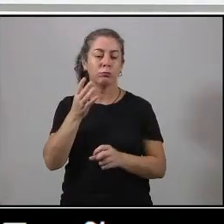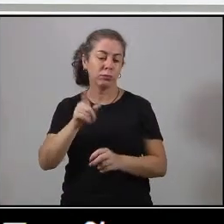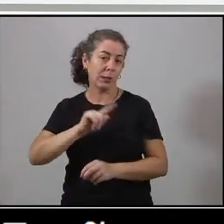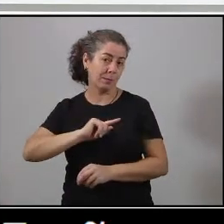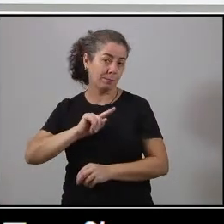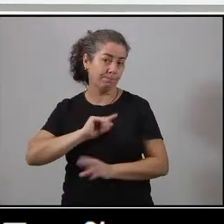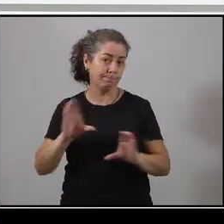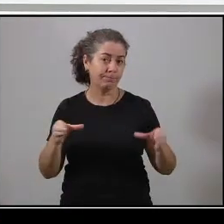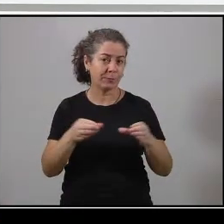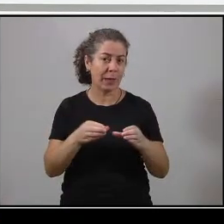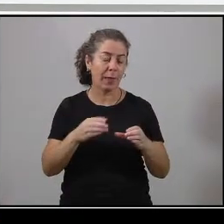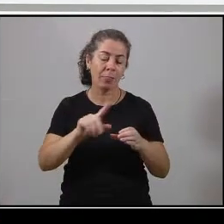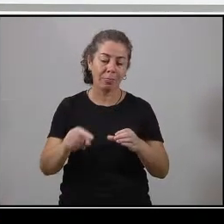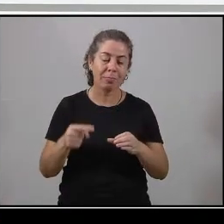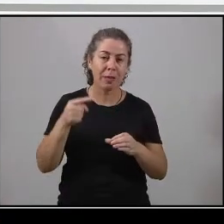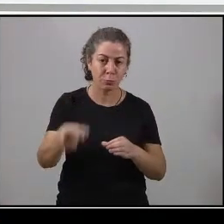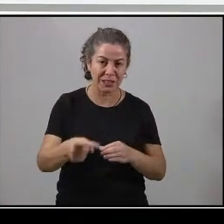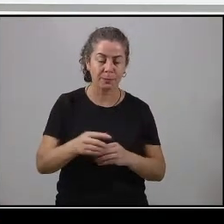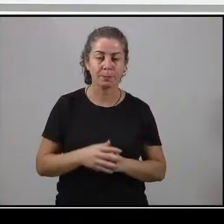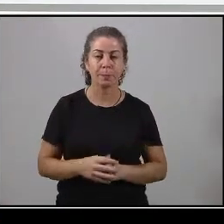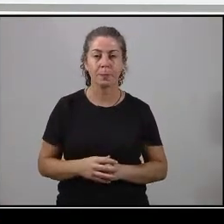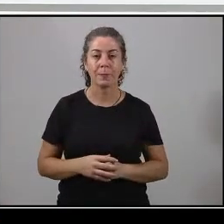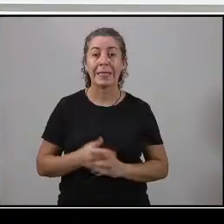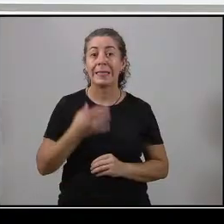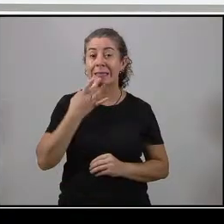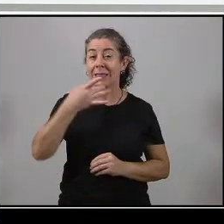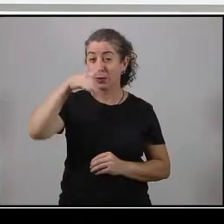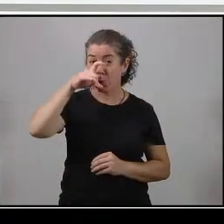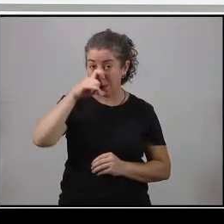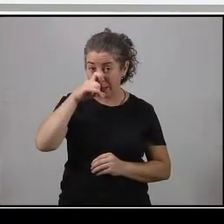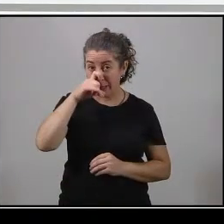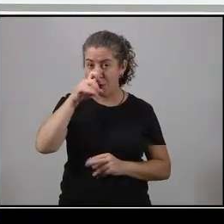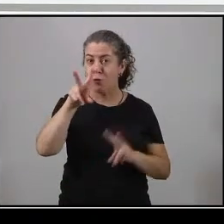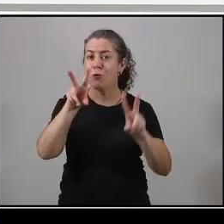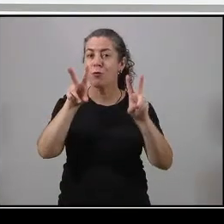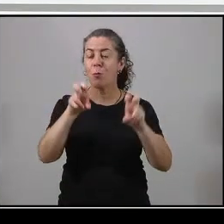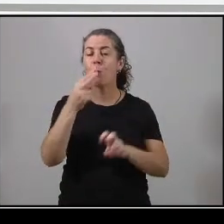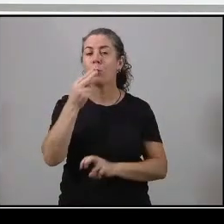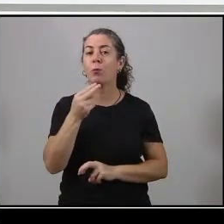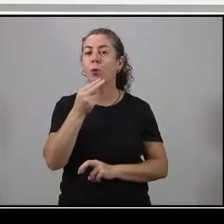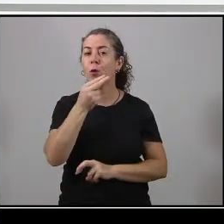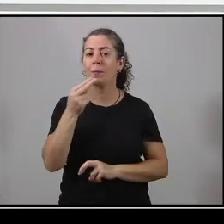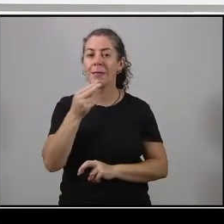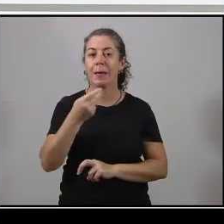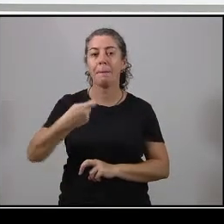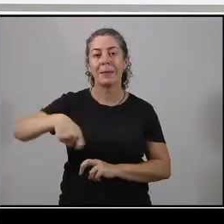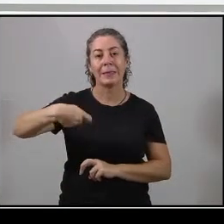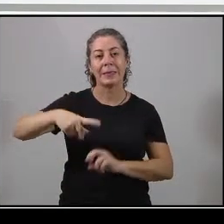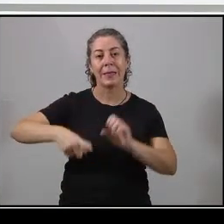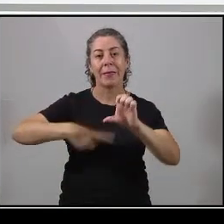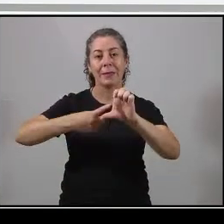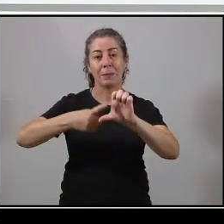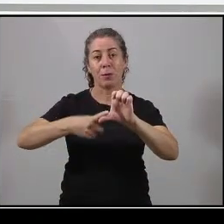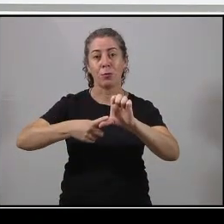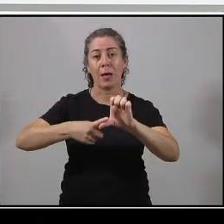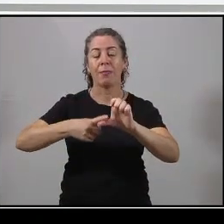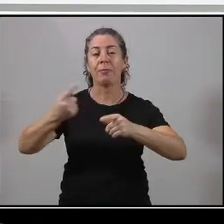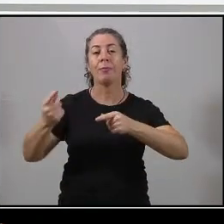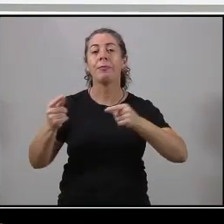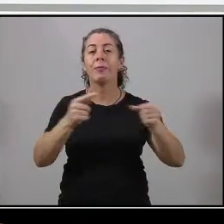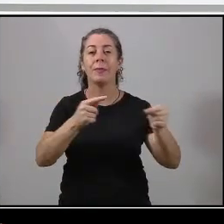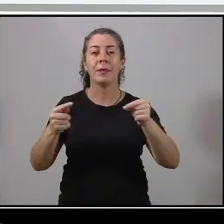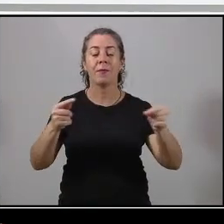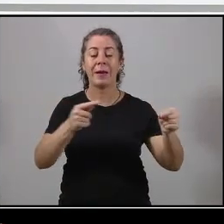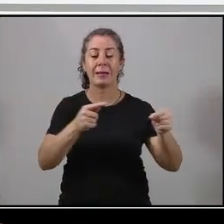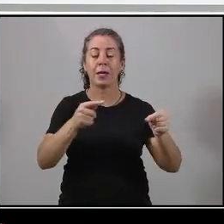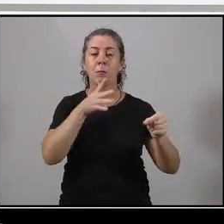Como saben, como recordarán, estas novedades fueron una promesa de la presidenta María Guardiola en el debate del Estado